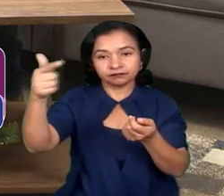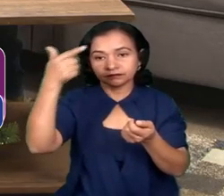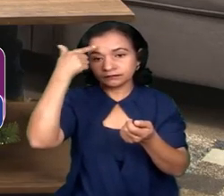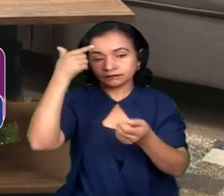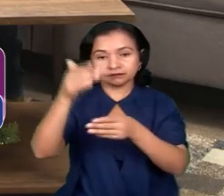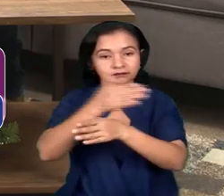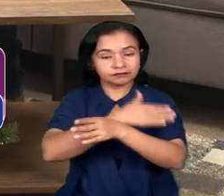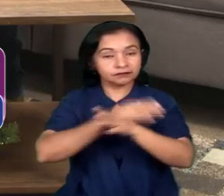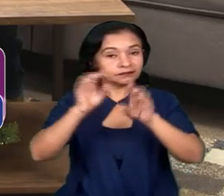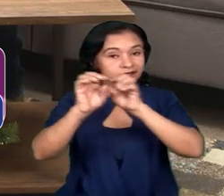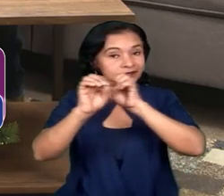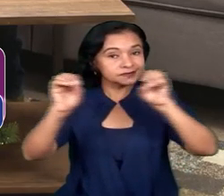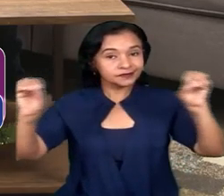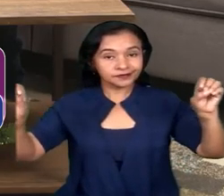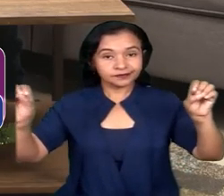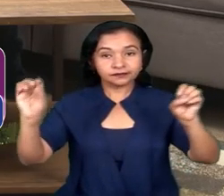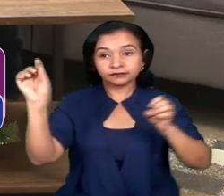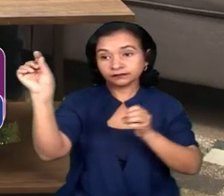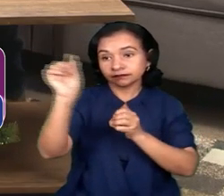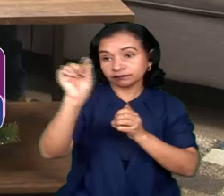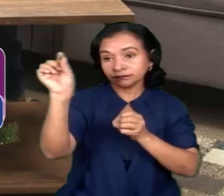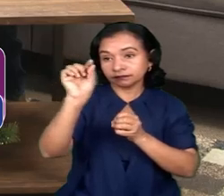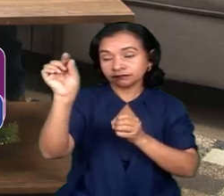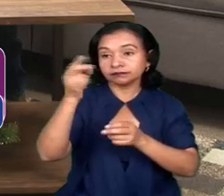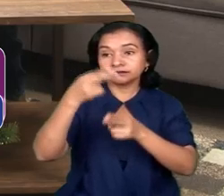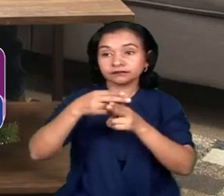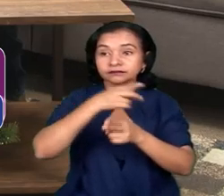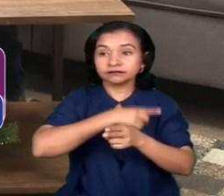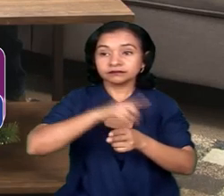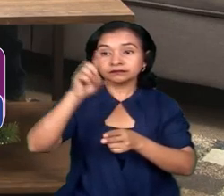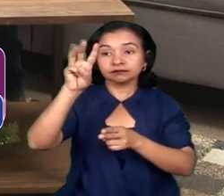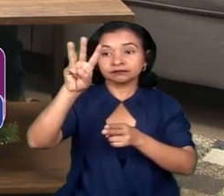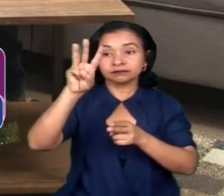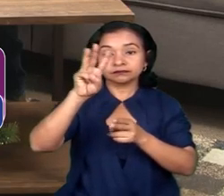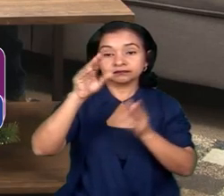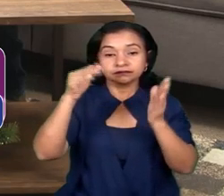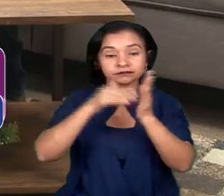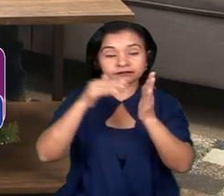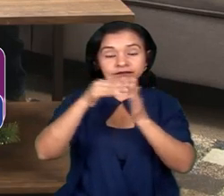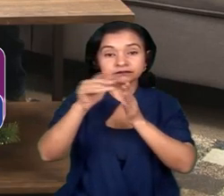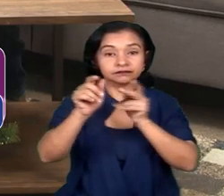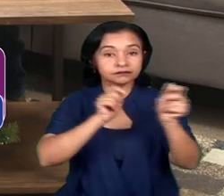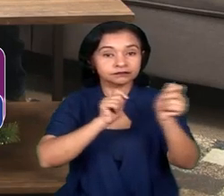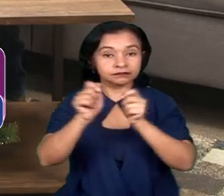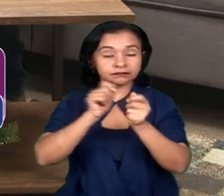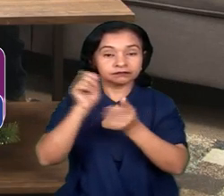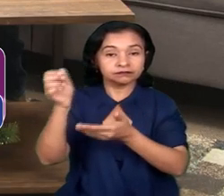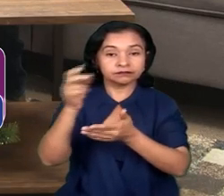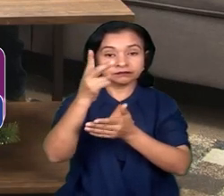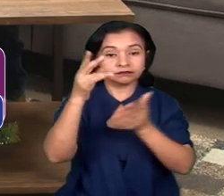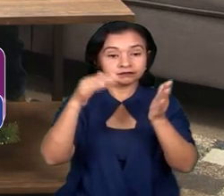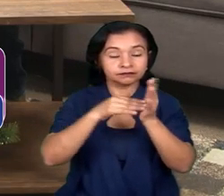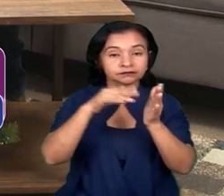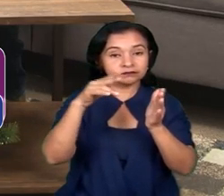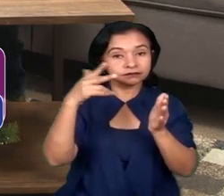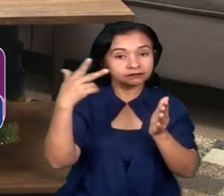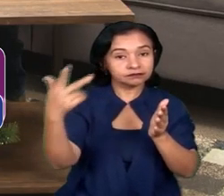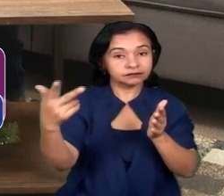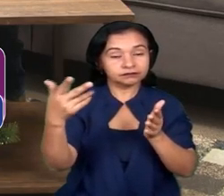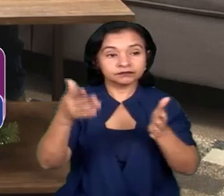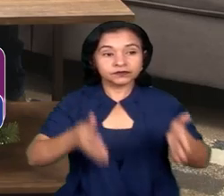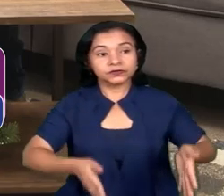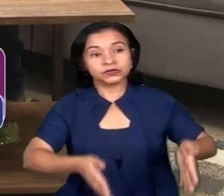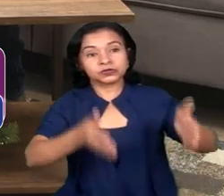Ha hecho, digamos, préstamos en nombre de Dios de 3 millones y medio de dólares en el 2008, está haciendo un